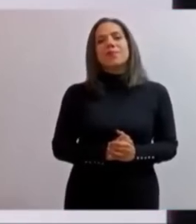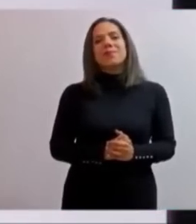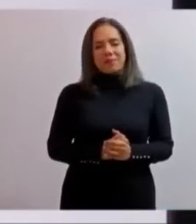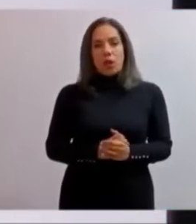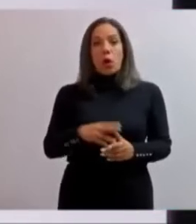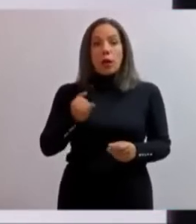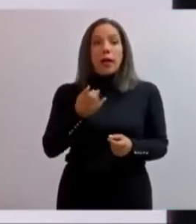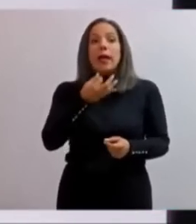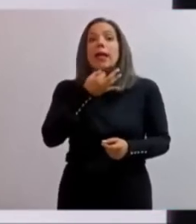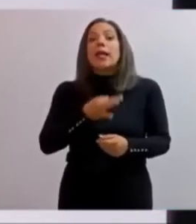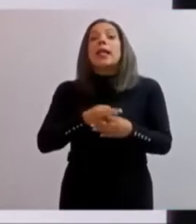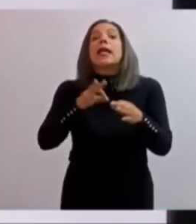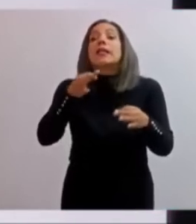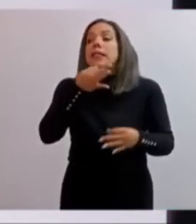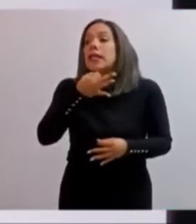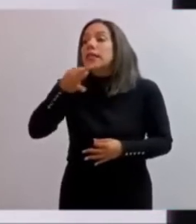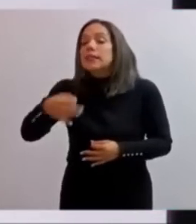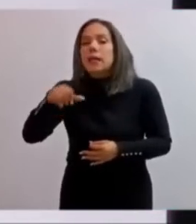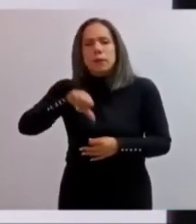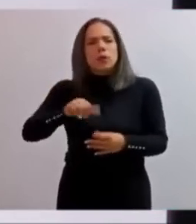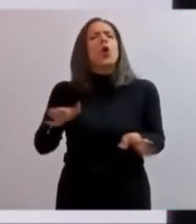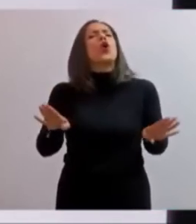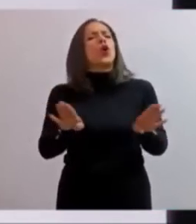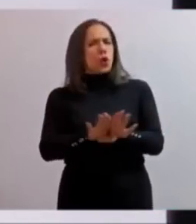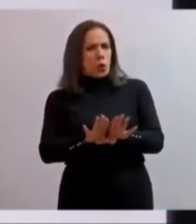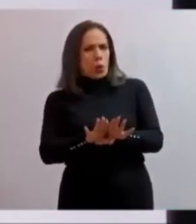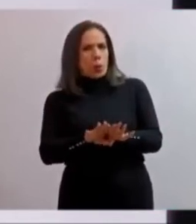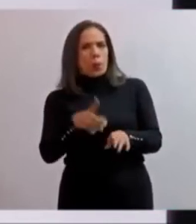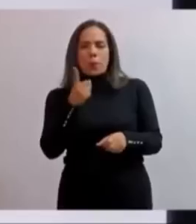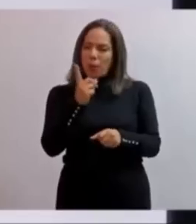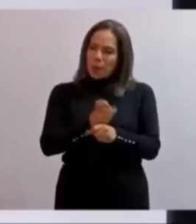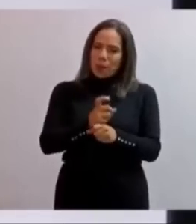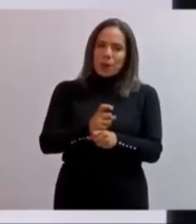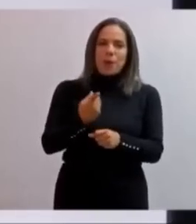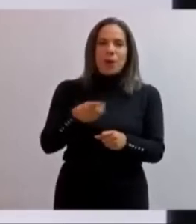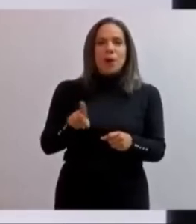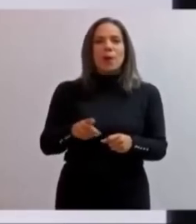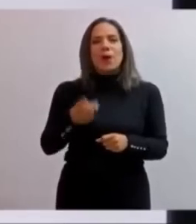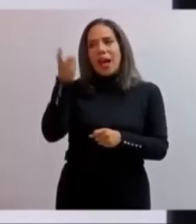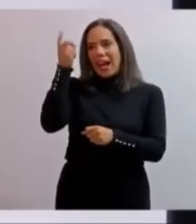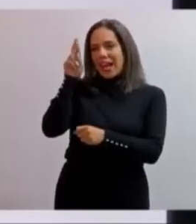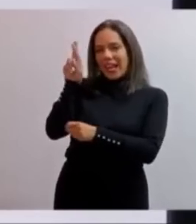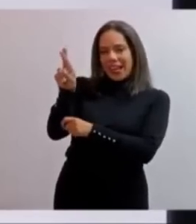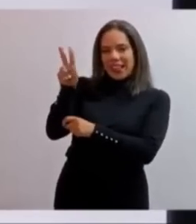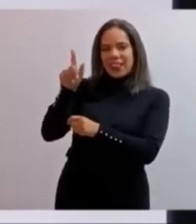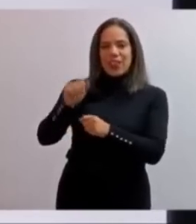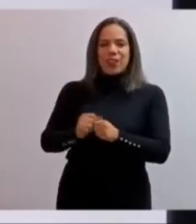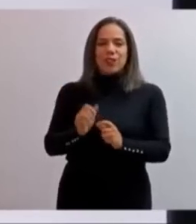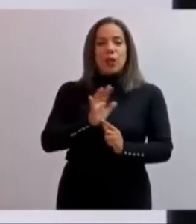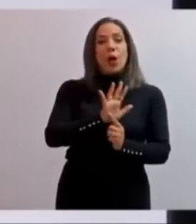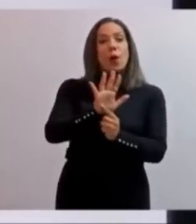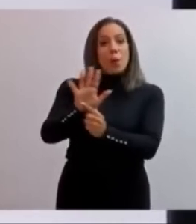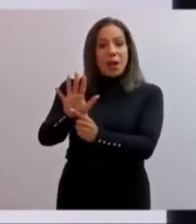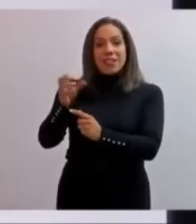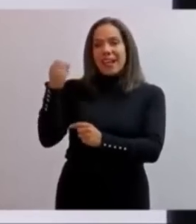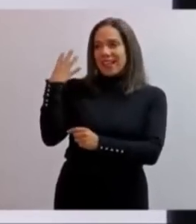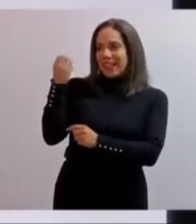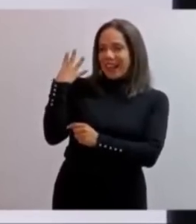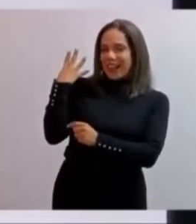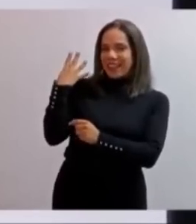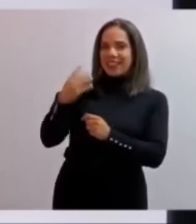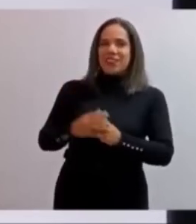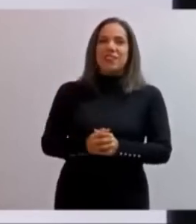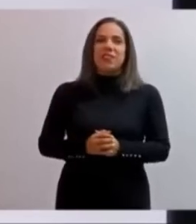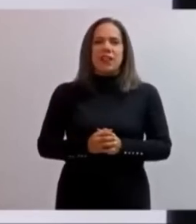Les informo de la dinámica de esta jornada de diálogo. En primer lugar, el doctor Díaz Barriga presentará su conferencia.